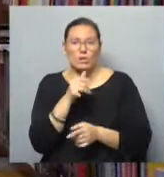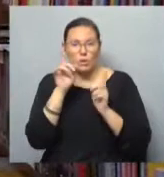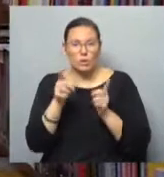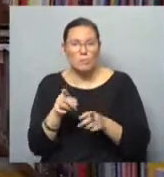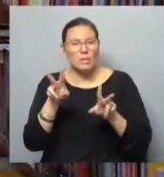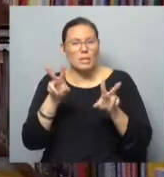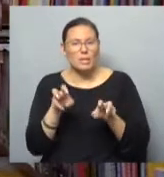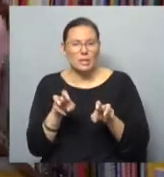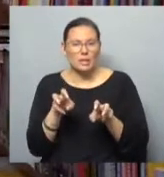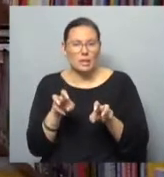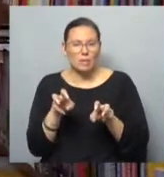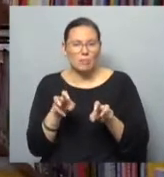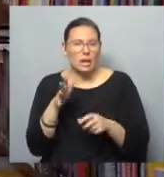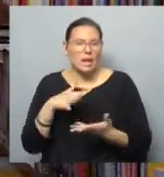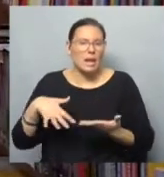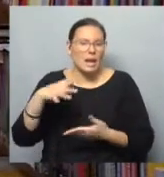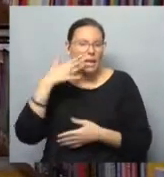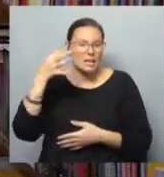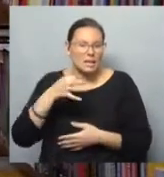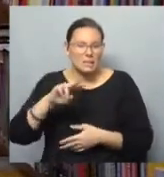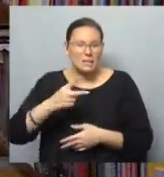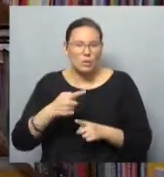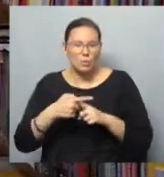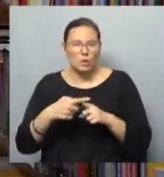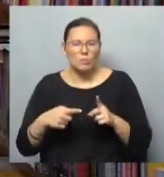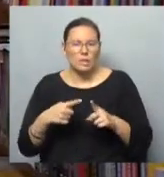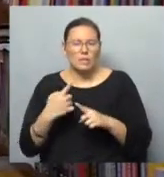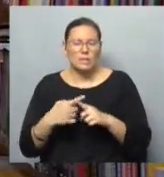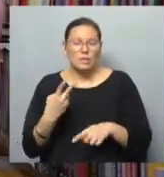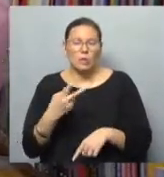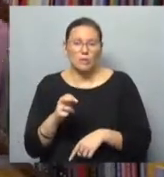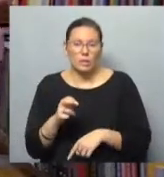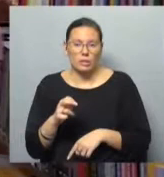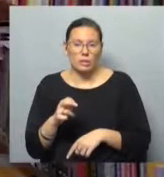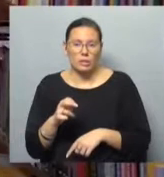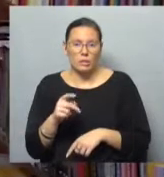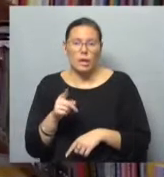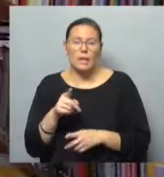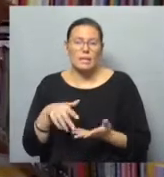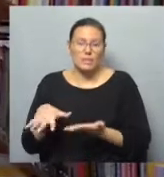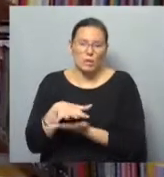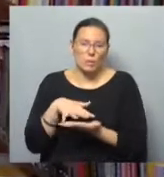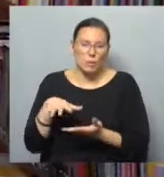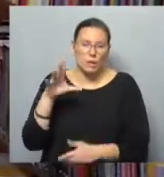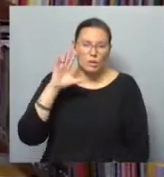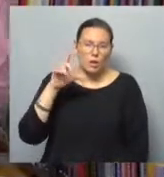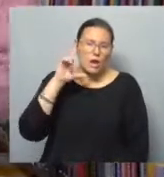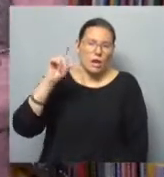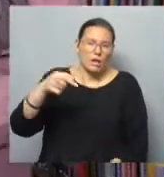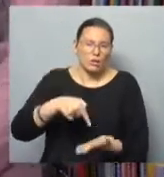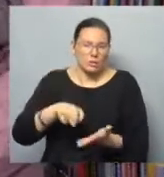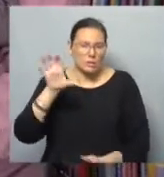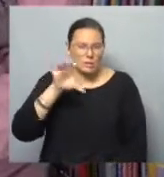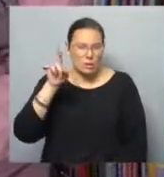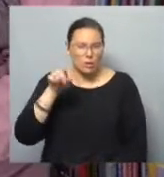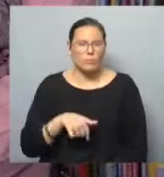el tema de la realidad de la segunda mitad del siglo XX en ese barrio suburbano de Montevideo.